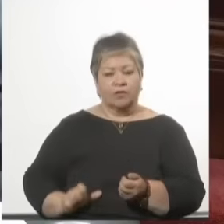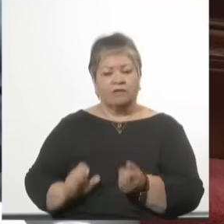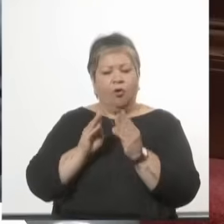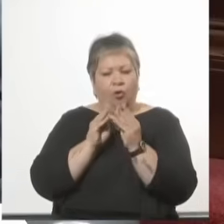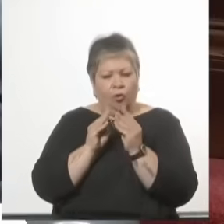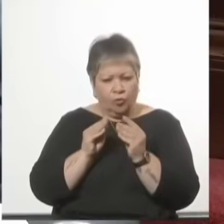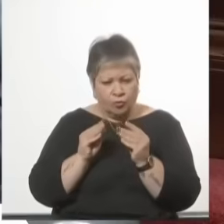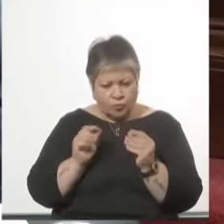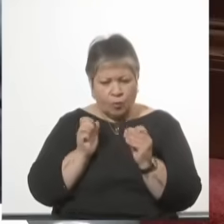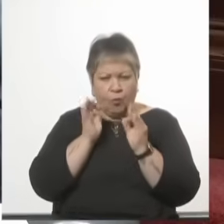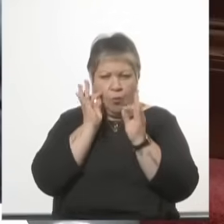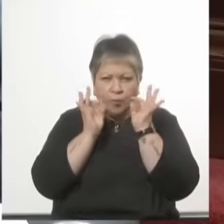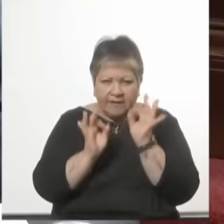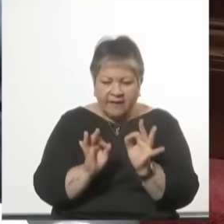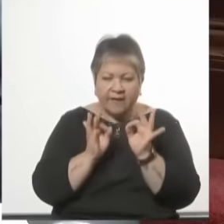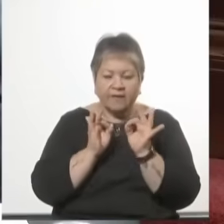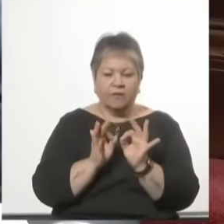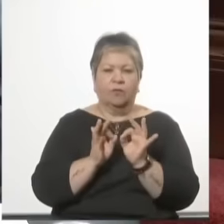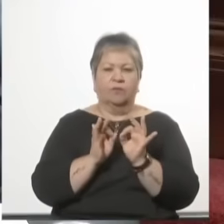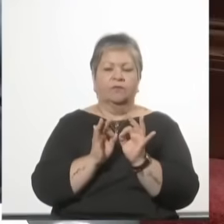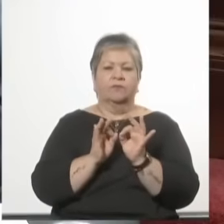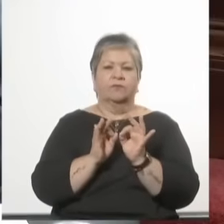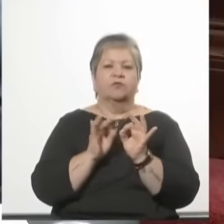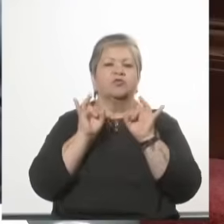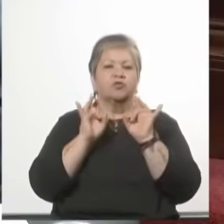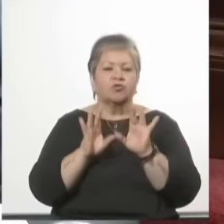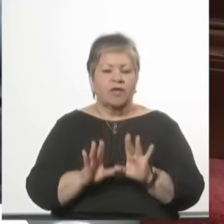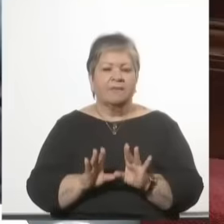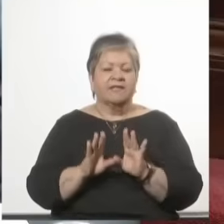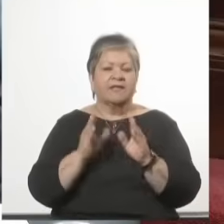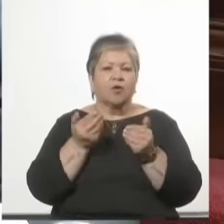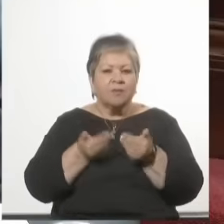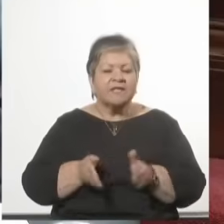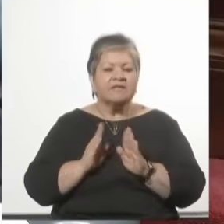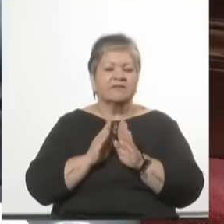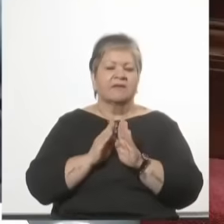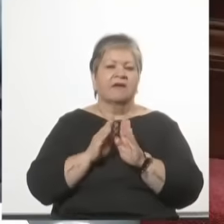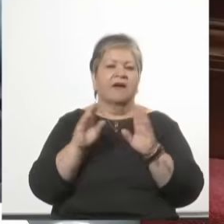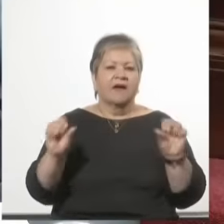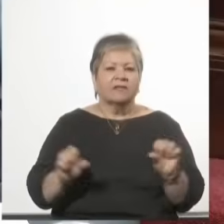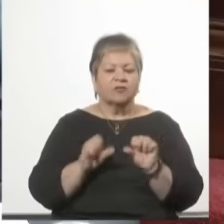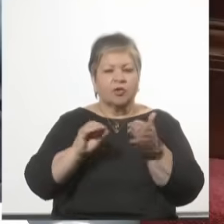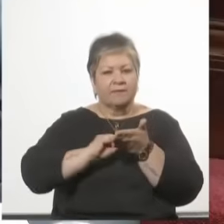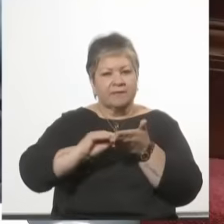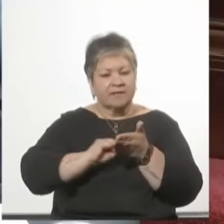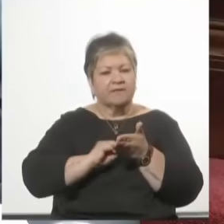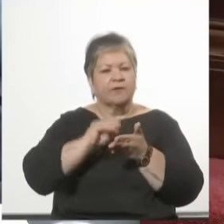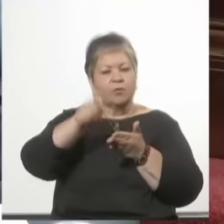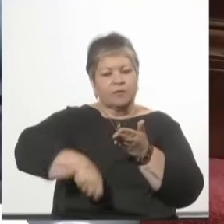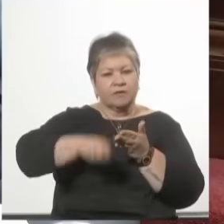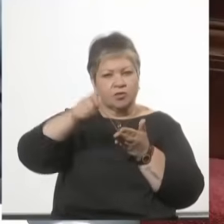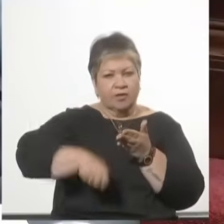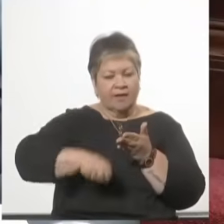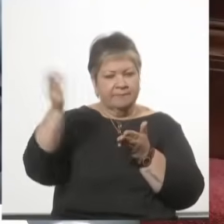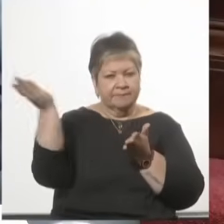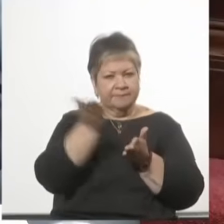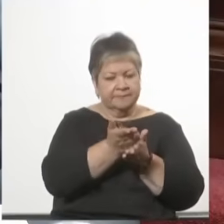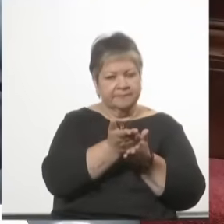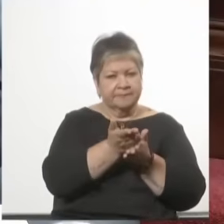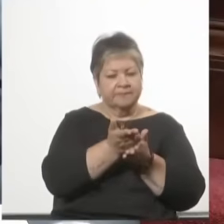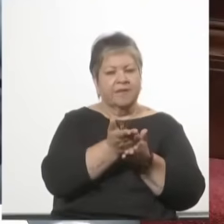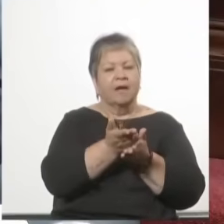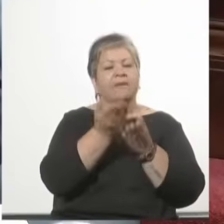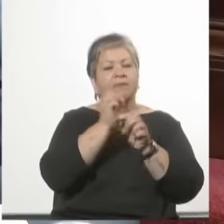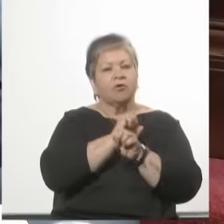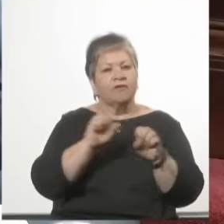mesura y ponderación hasta el presente, solo determinó que se inician las acciones jurisdiccionales que por derecho corresponda, buscando en todo momento la